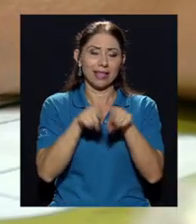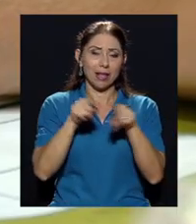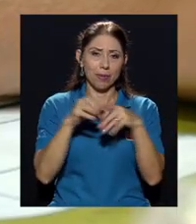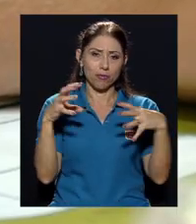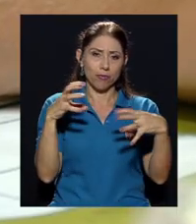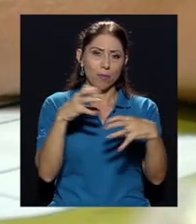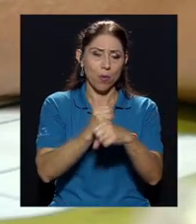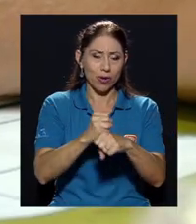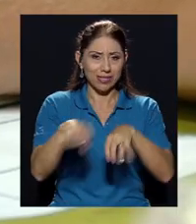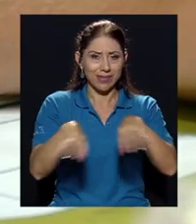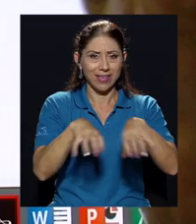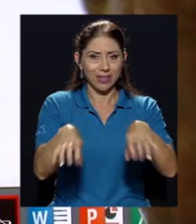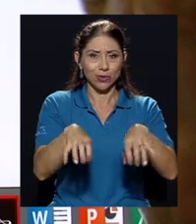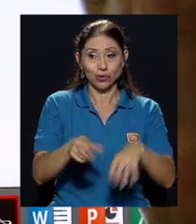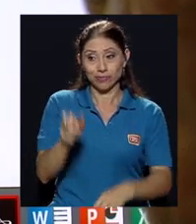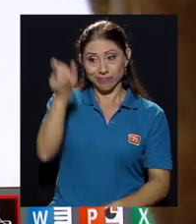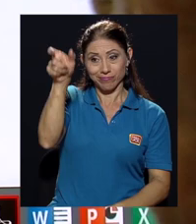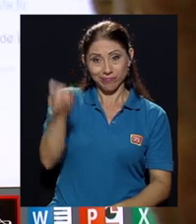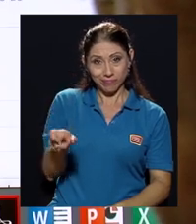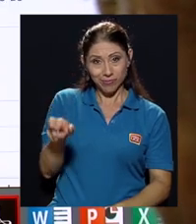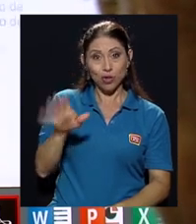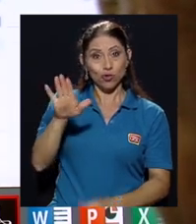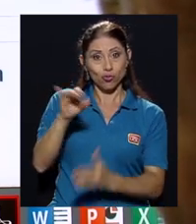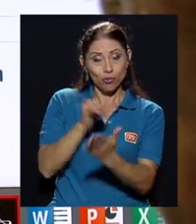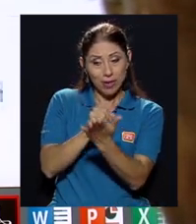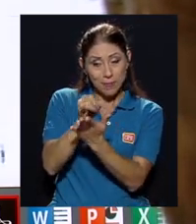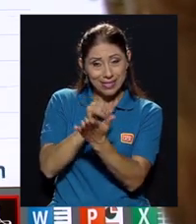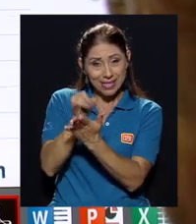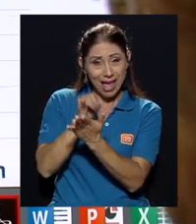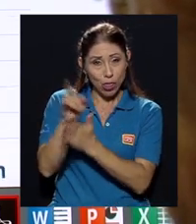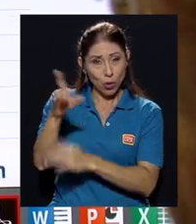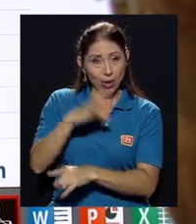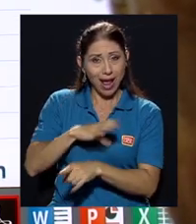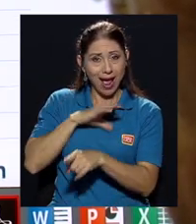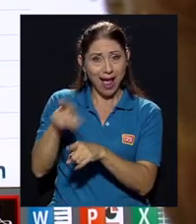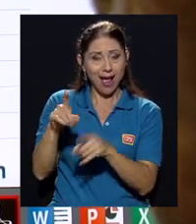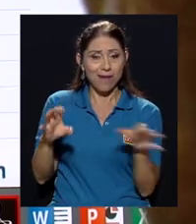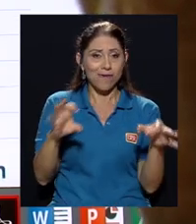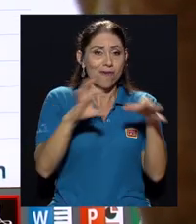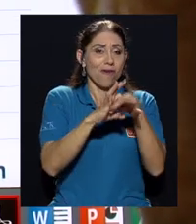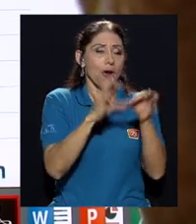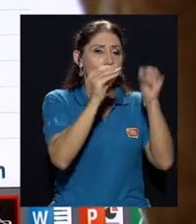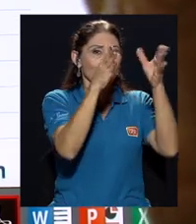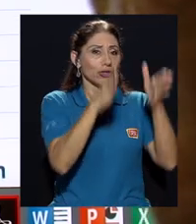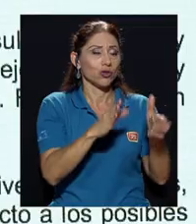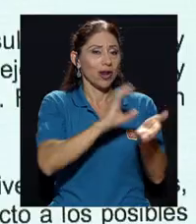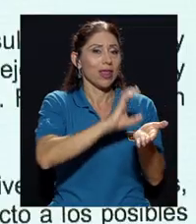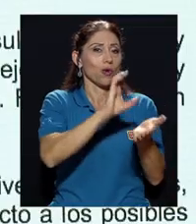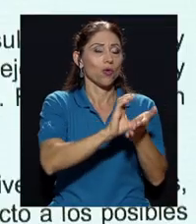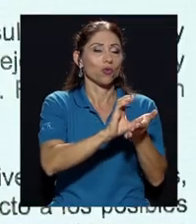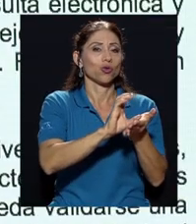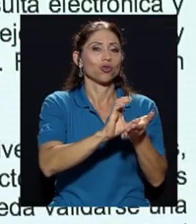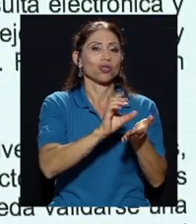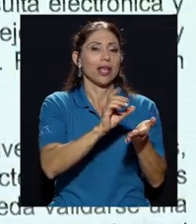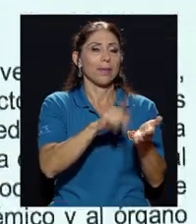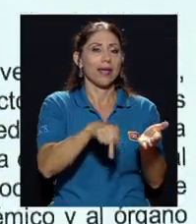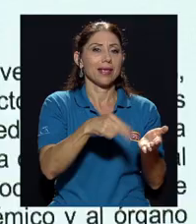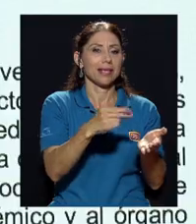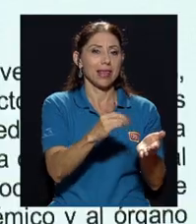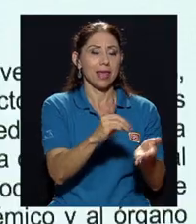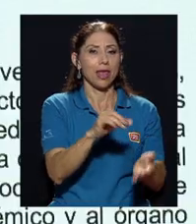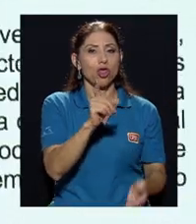eventos. Patricia combina su faceta de investigadora como profesora de cursos de doctorados y maestrías en la